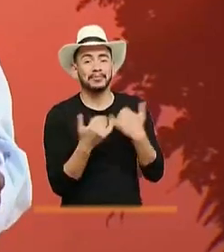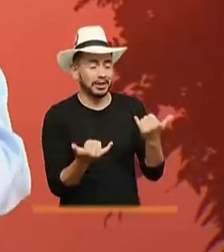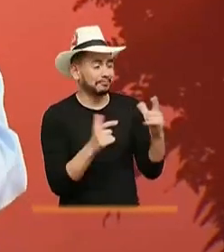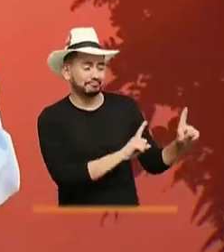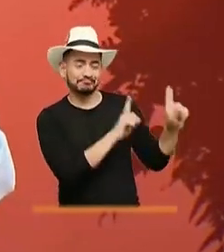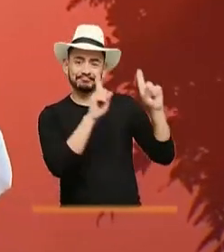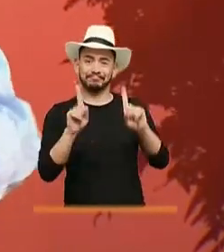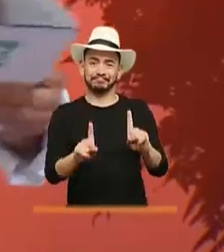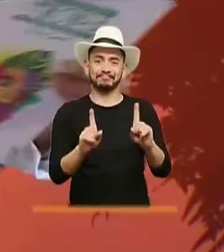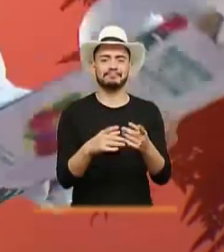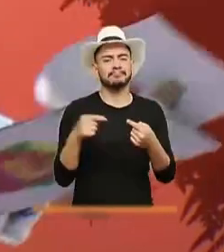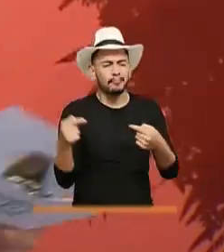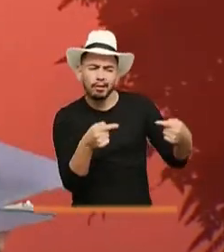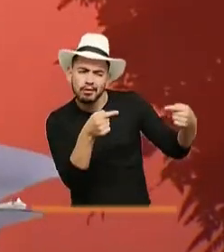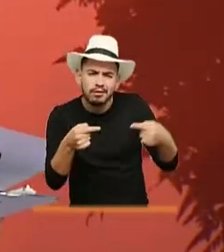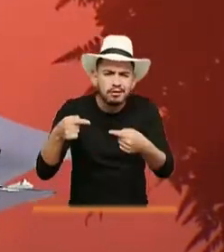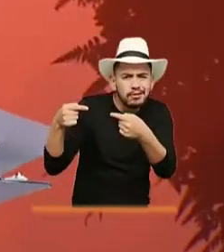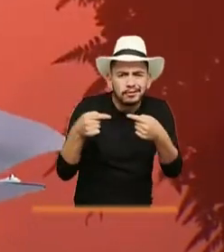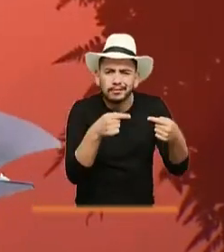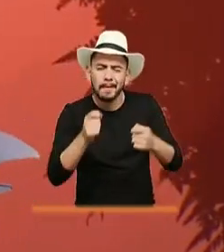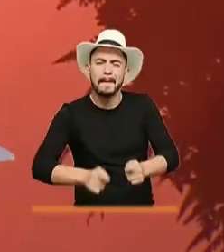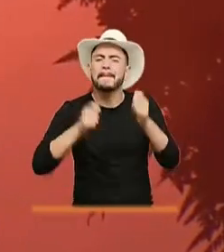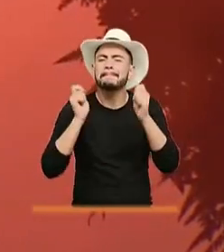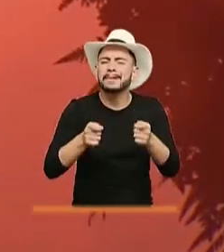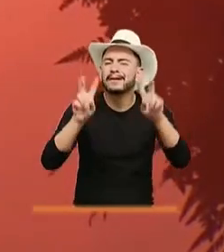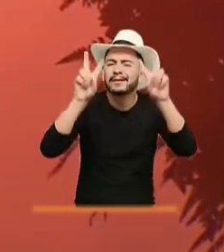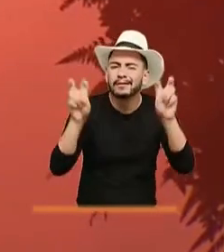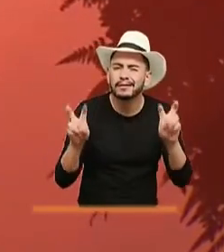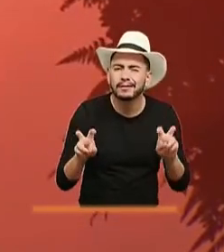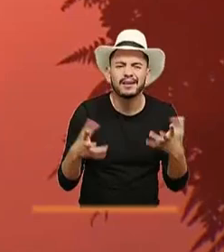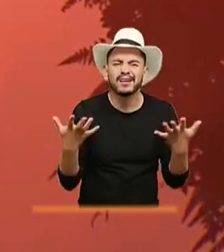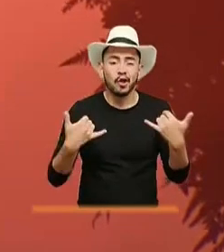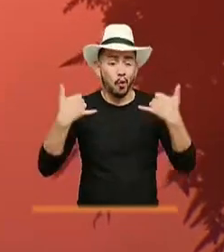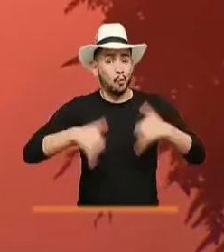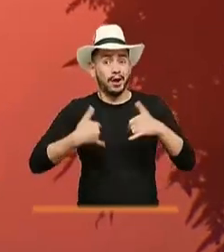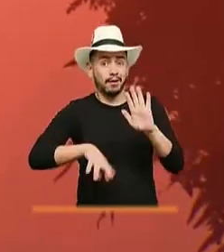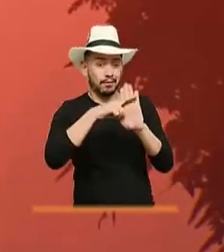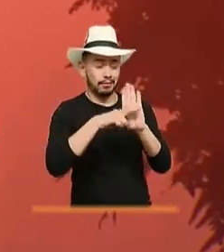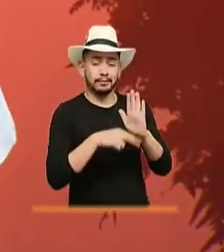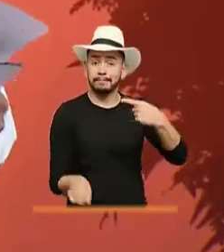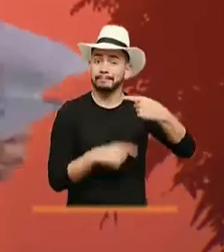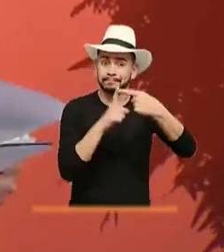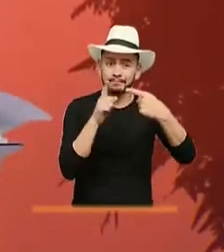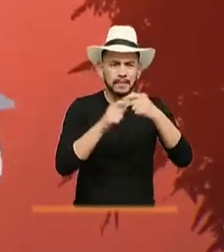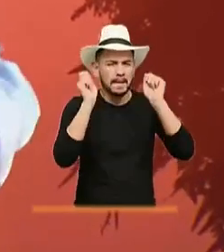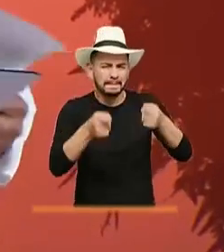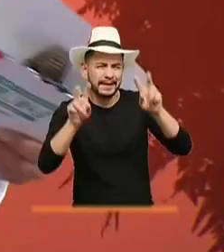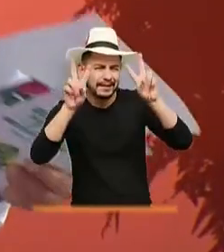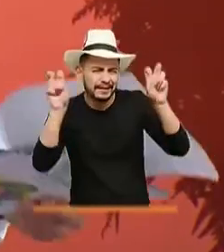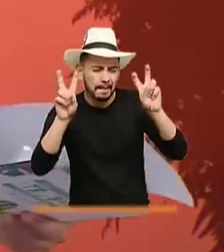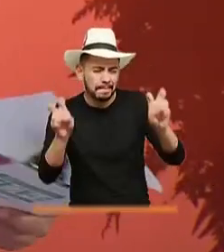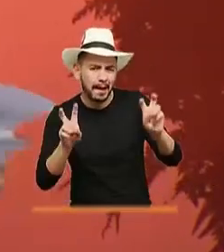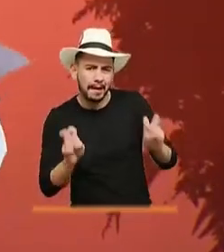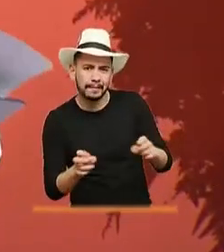de la controversia son dos conceptos, que la organización entrega dos conceptos opuestos. El trovador que comienza, pues